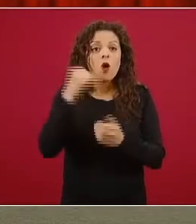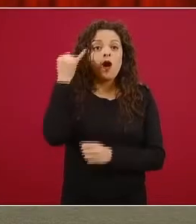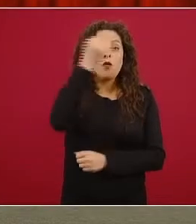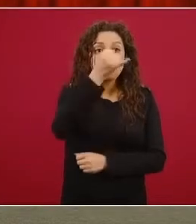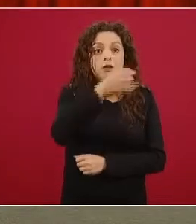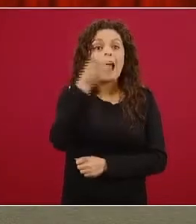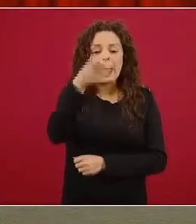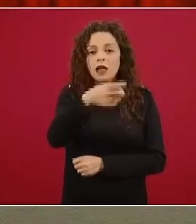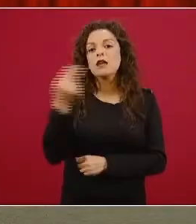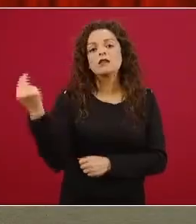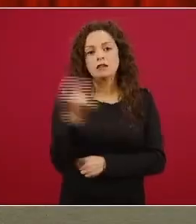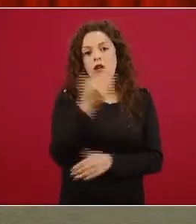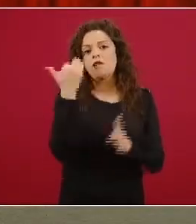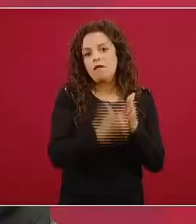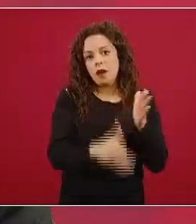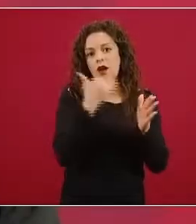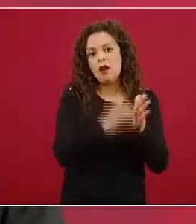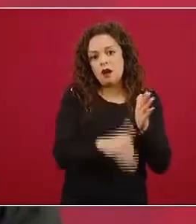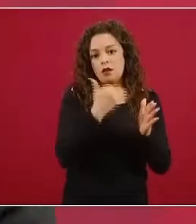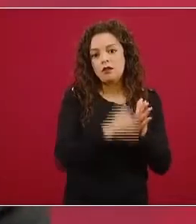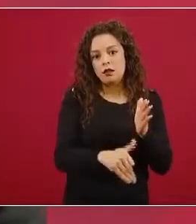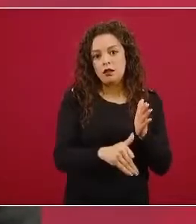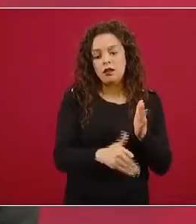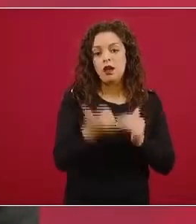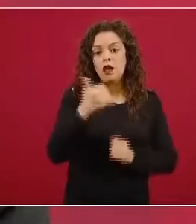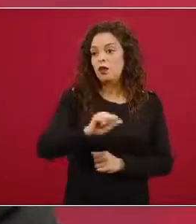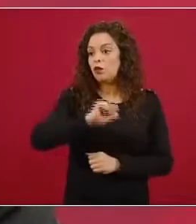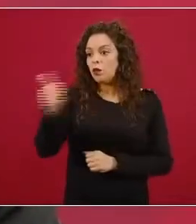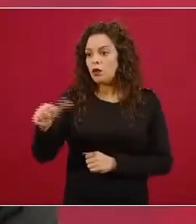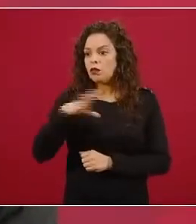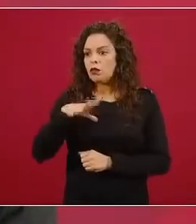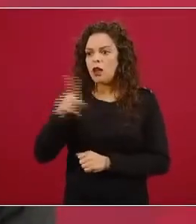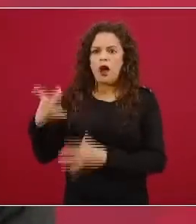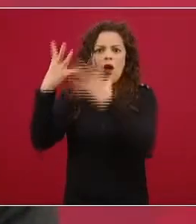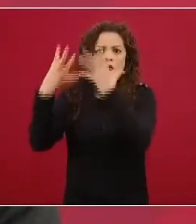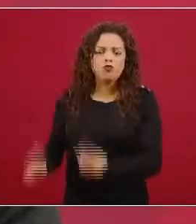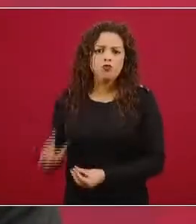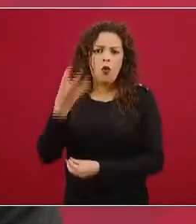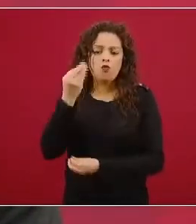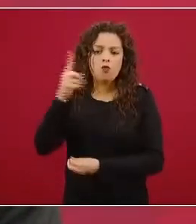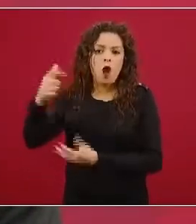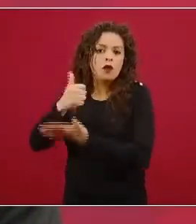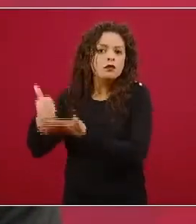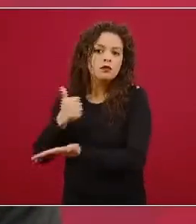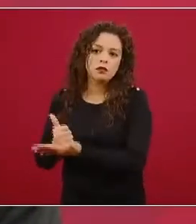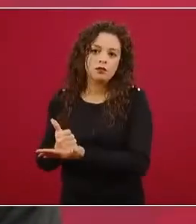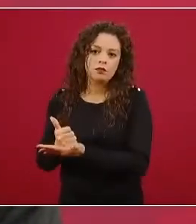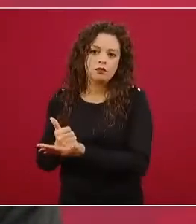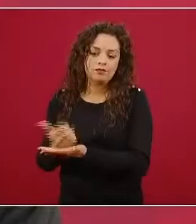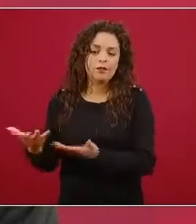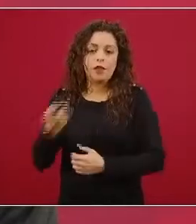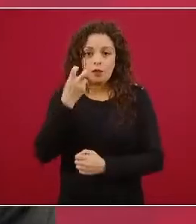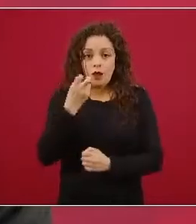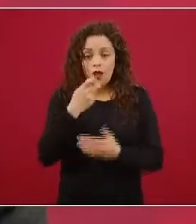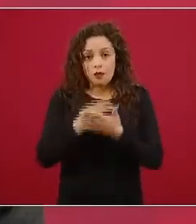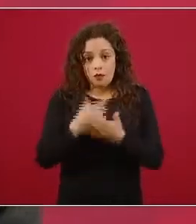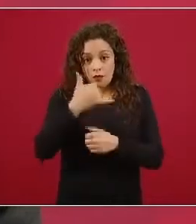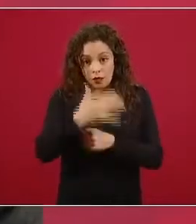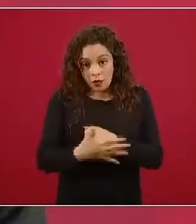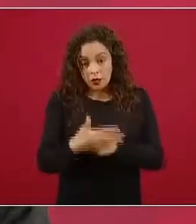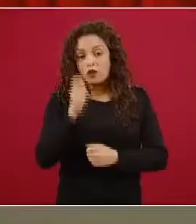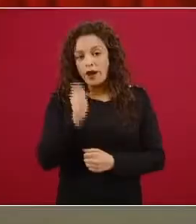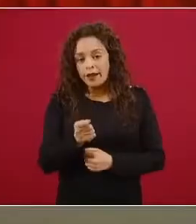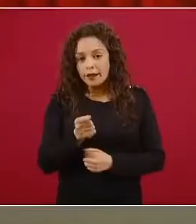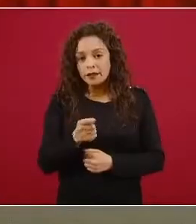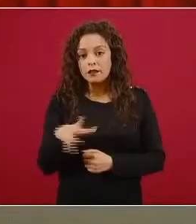carencia. Y en algunos casos hay exceso en las zonas urbanas. Entonces el proyecto incluye